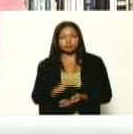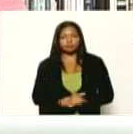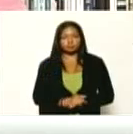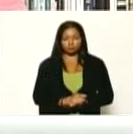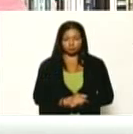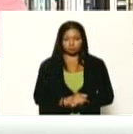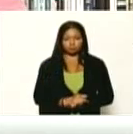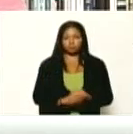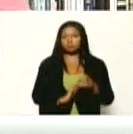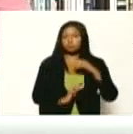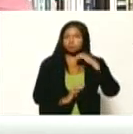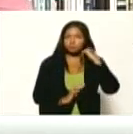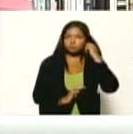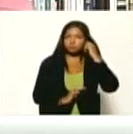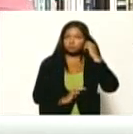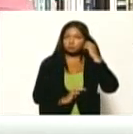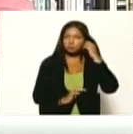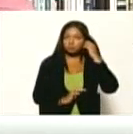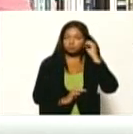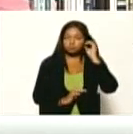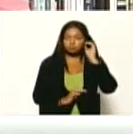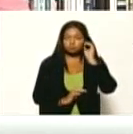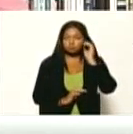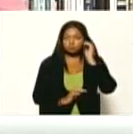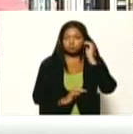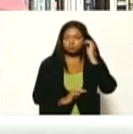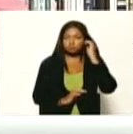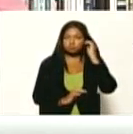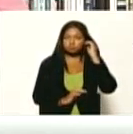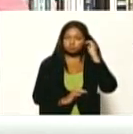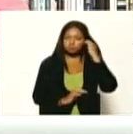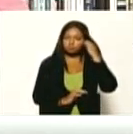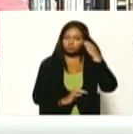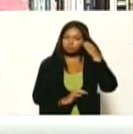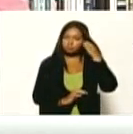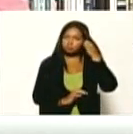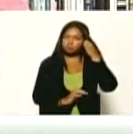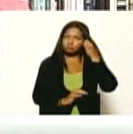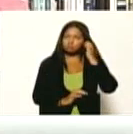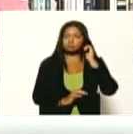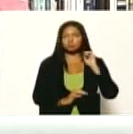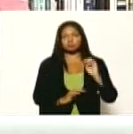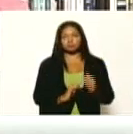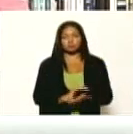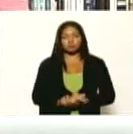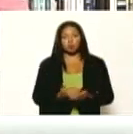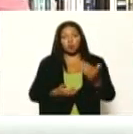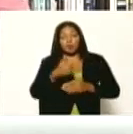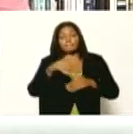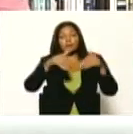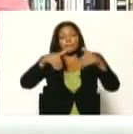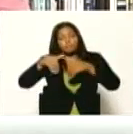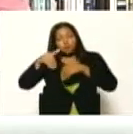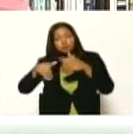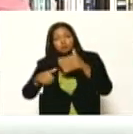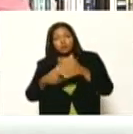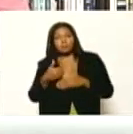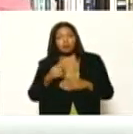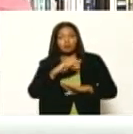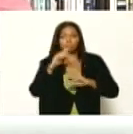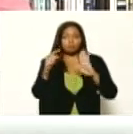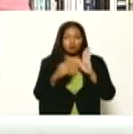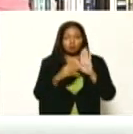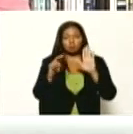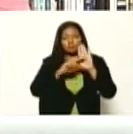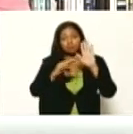Hasta 10. Que son los más votados, las más votadas y, bueno, los que cumplieron completo